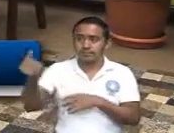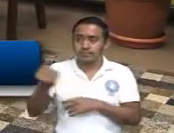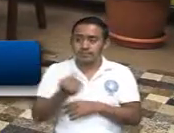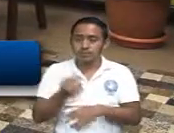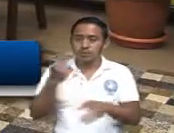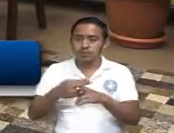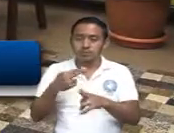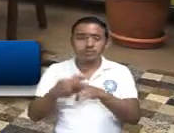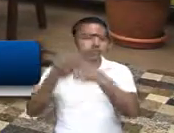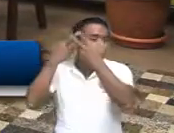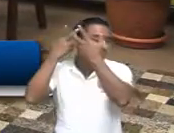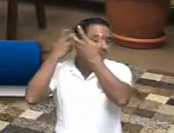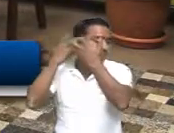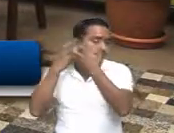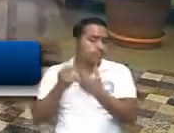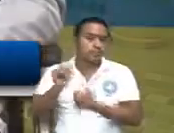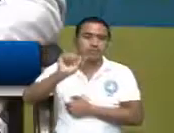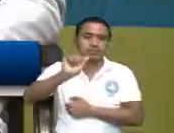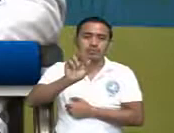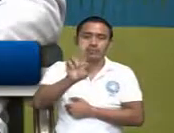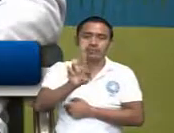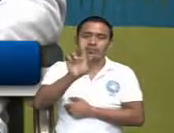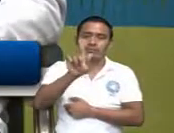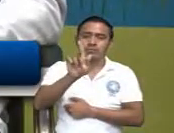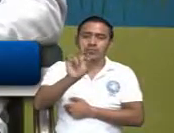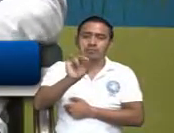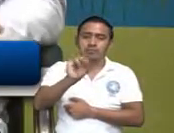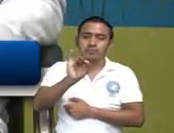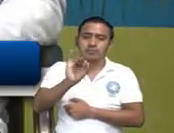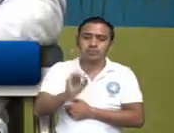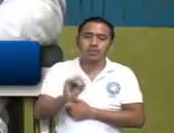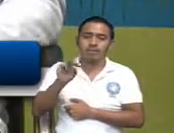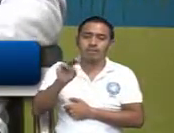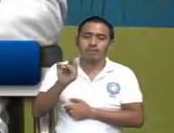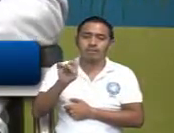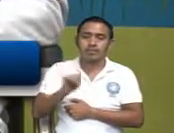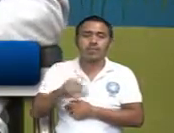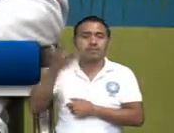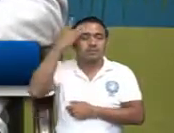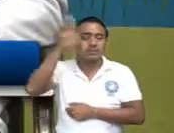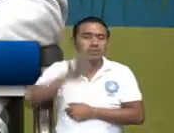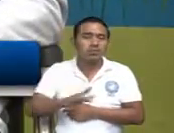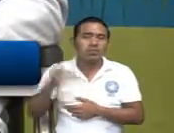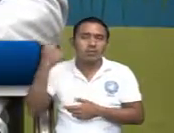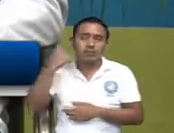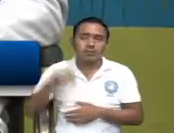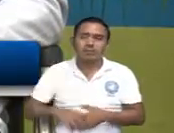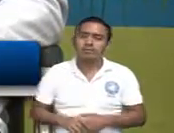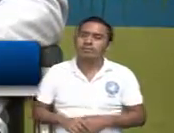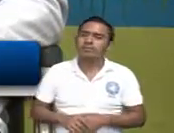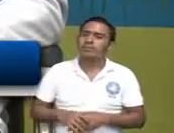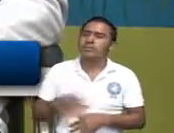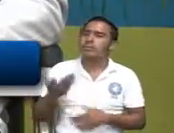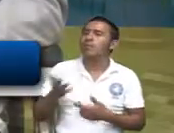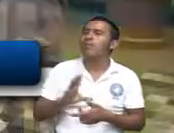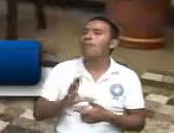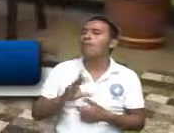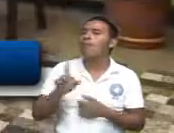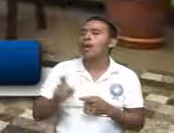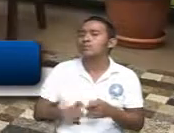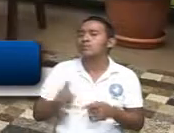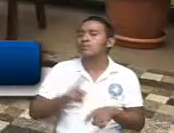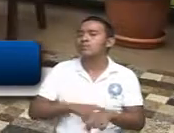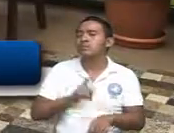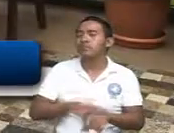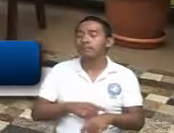una audiometría de control para saber cómo tiene su audición ya cuenta recomendable de audiometría antes